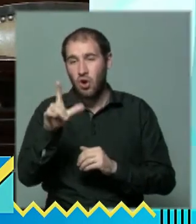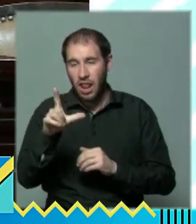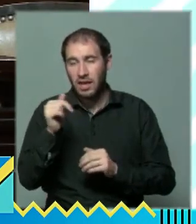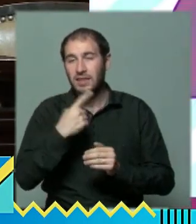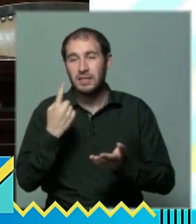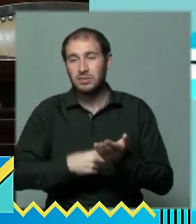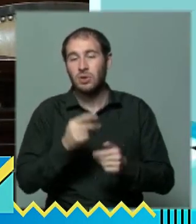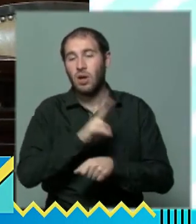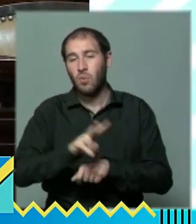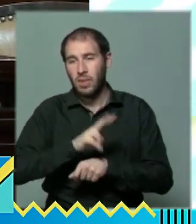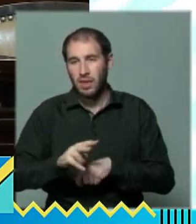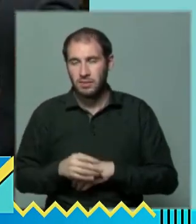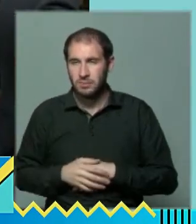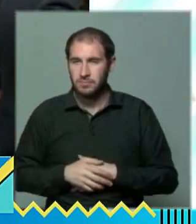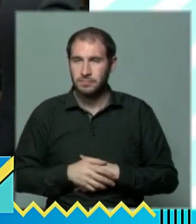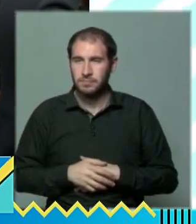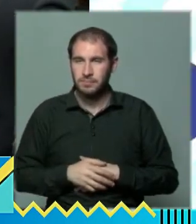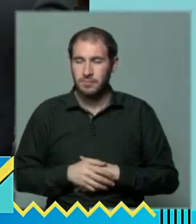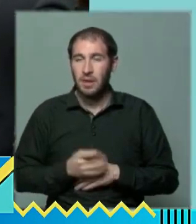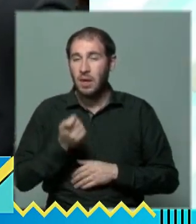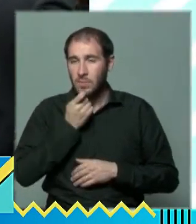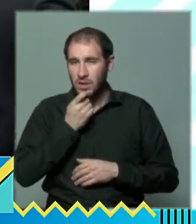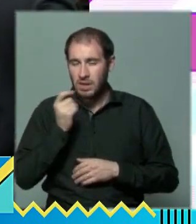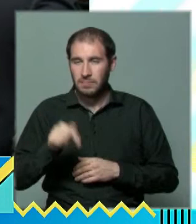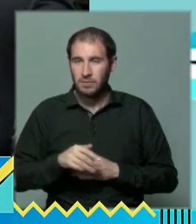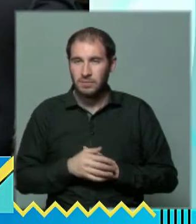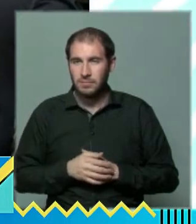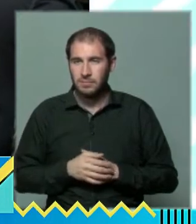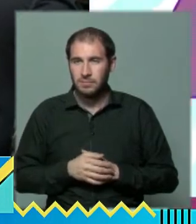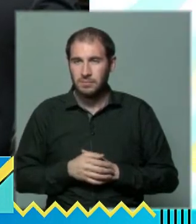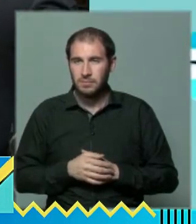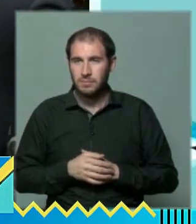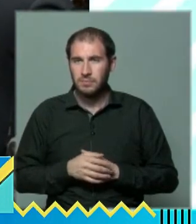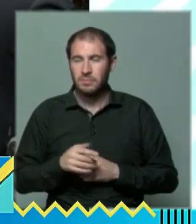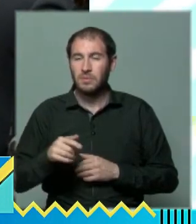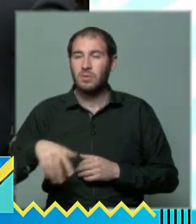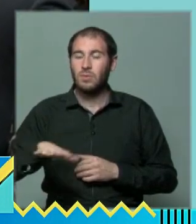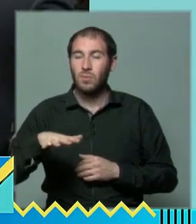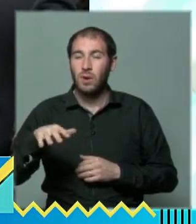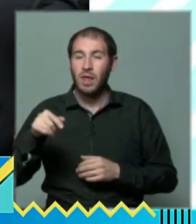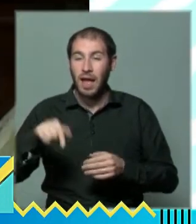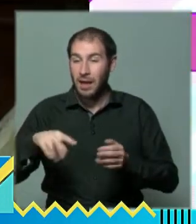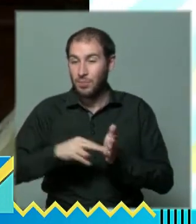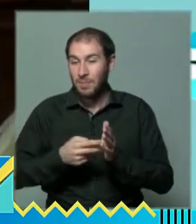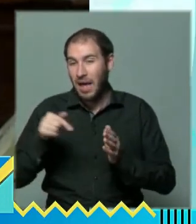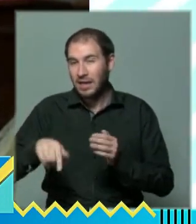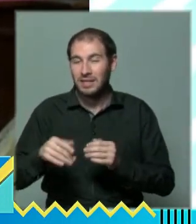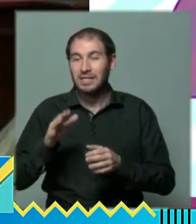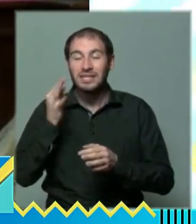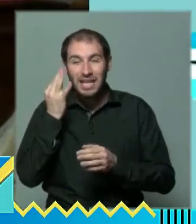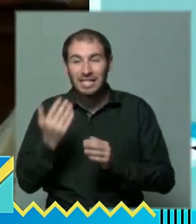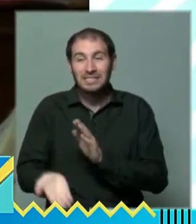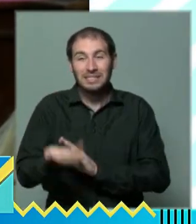las medidas de protección, si es en este caso que lo debieran haber hecho en esa situación de sacar a la